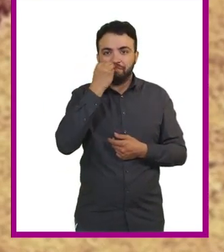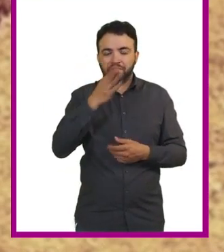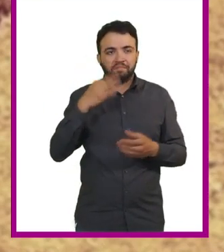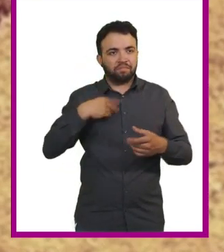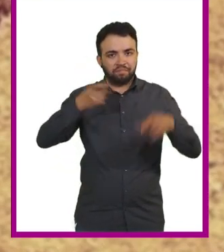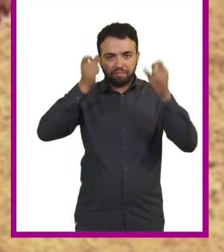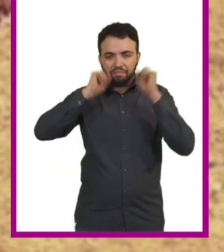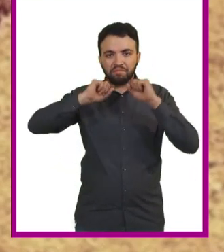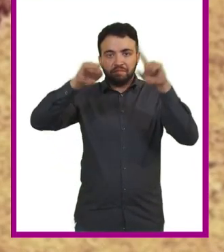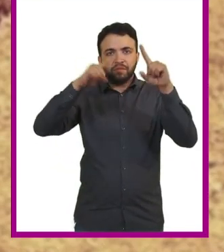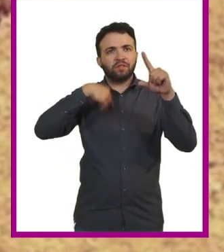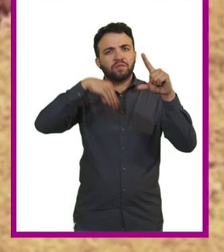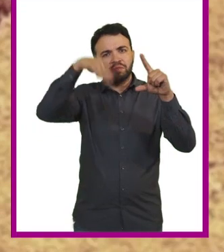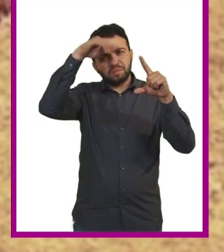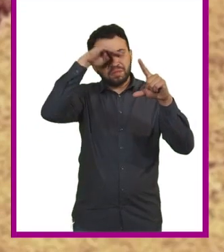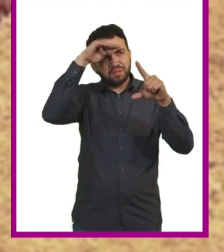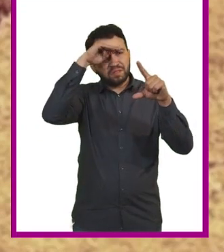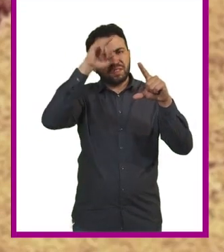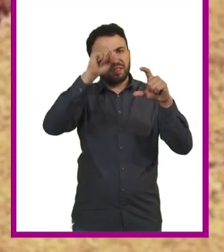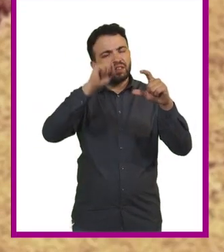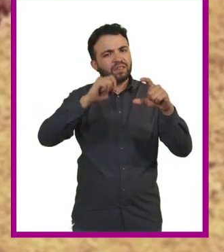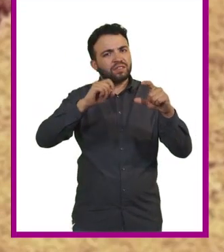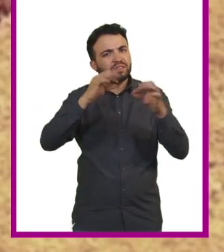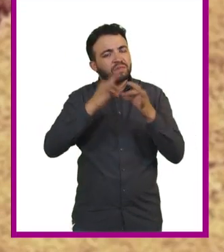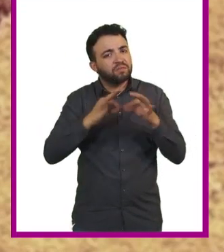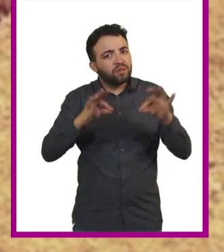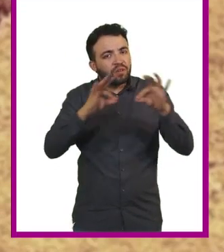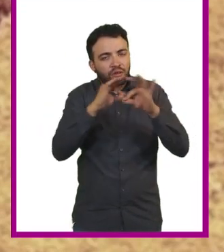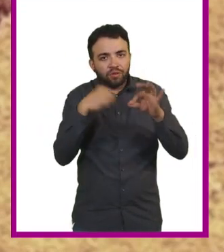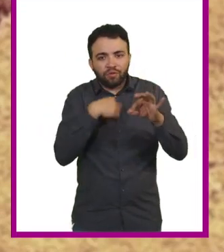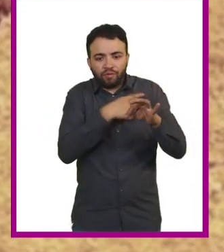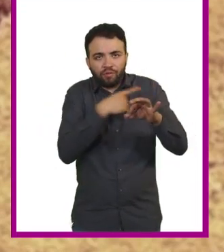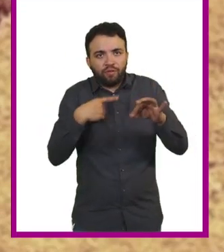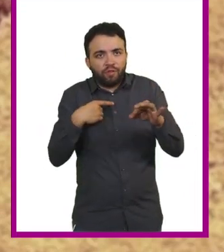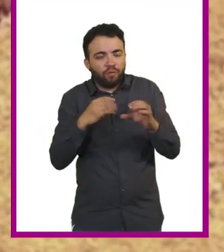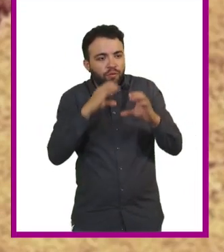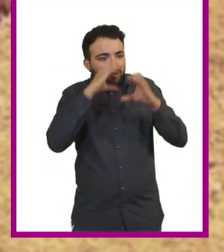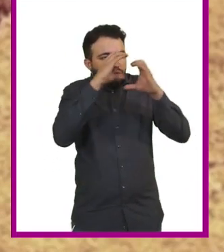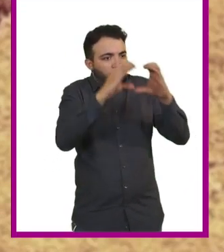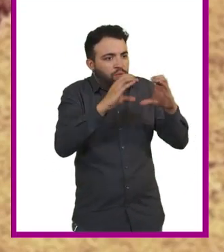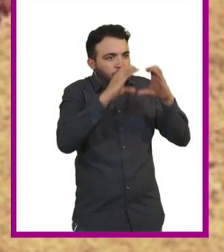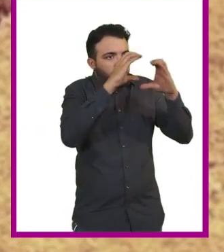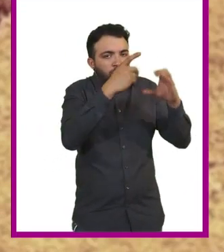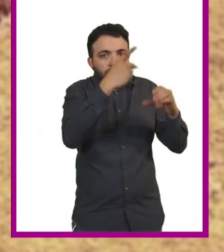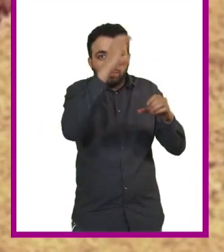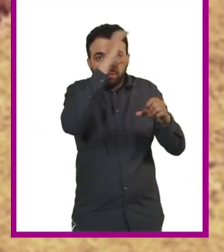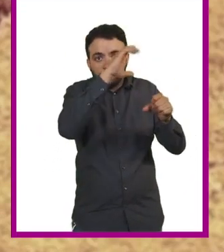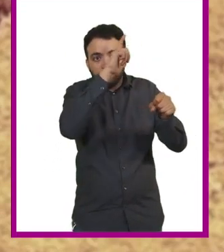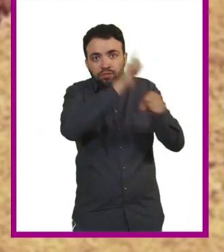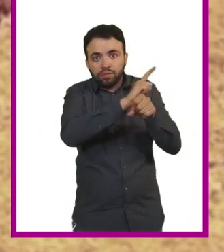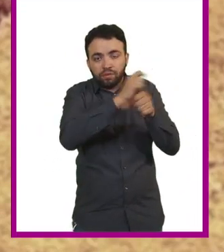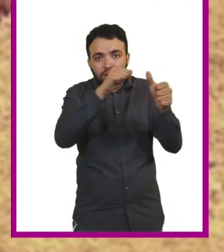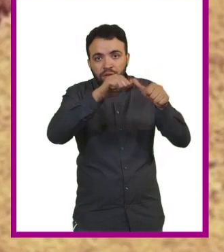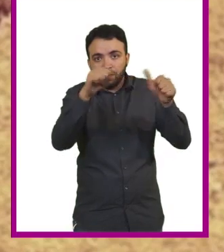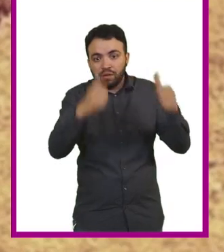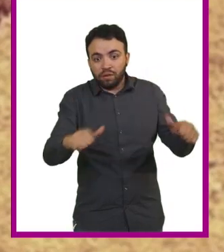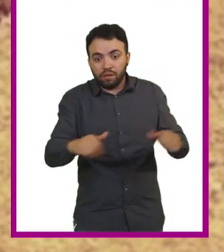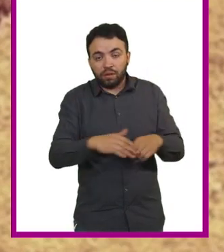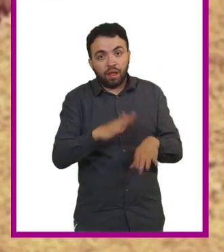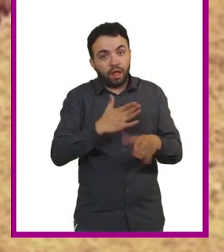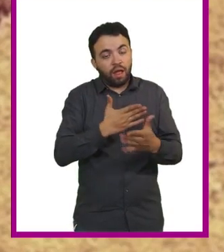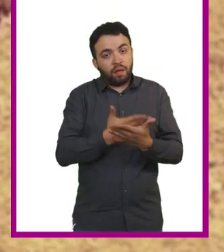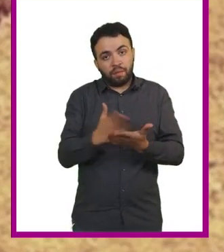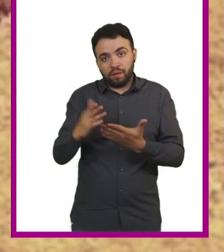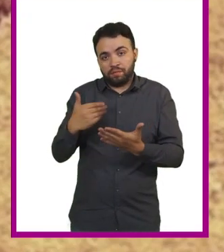impresionante, Alfredo. Me hace pensar en la importancia de cuidar y conservar nuestro patrimonio cultural y artístico. Aparte, me parece